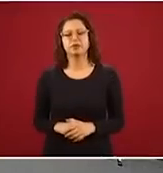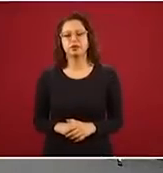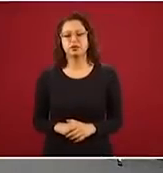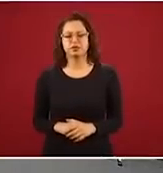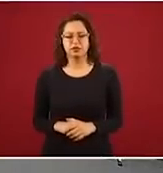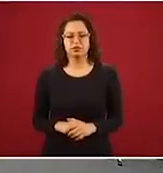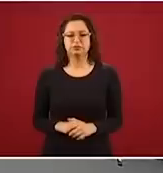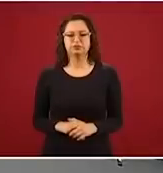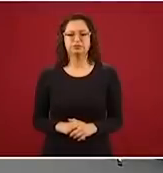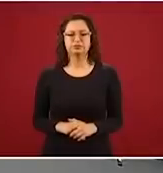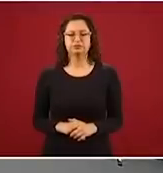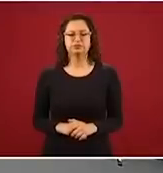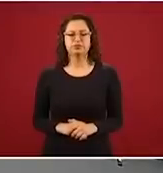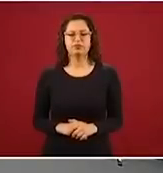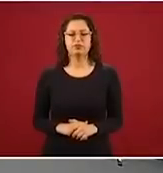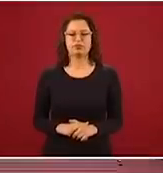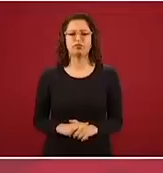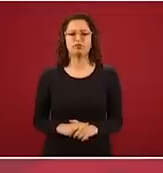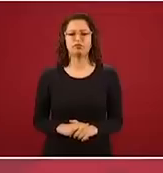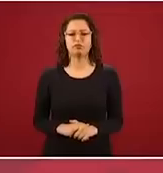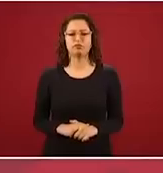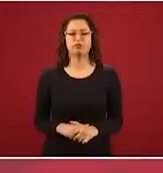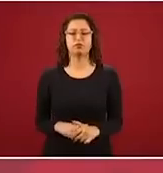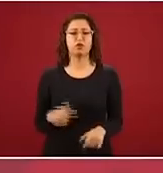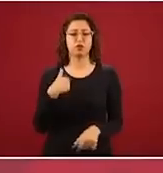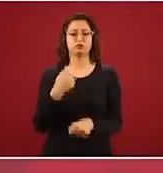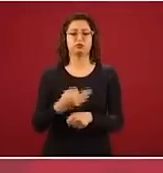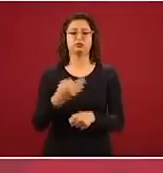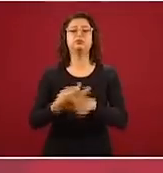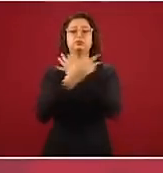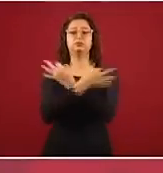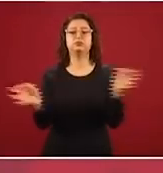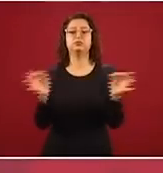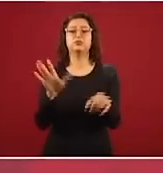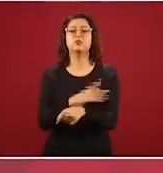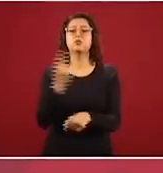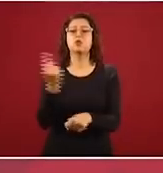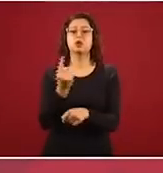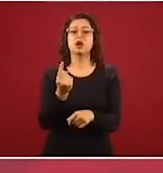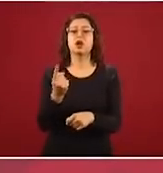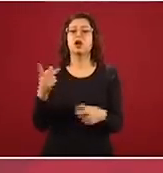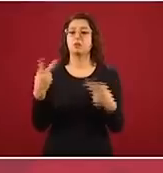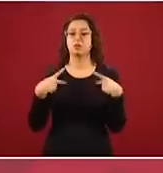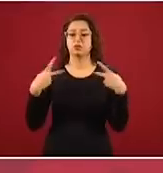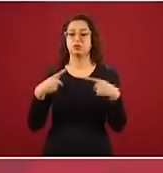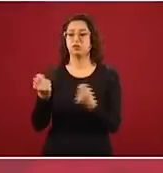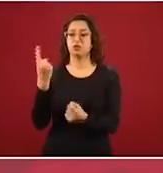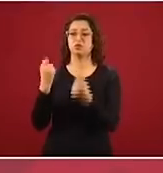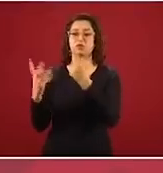¿Por qué lo digo? ¿Por qué lo hago público? Porque quienes están en la cárcel,